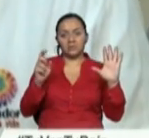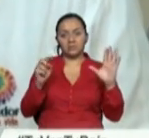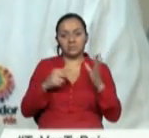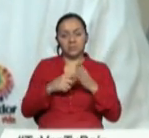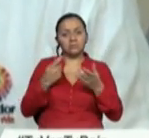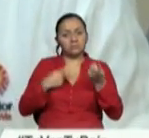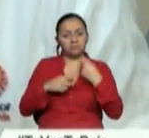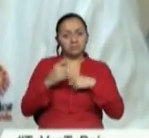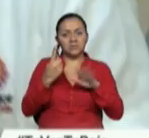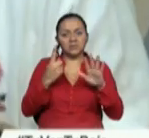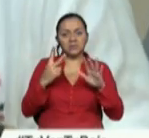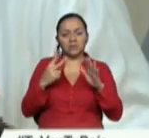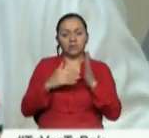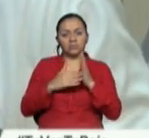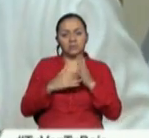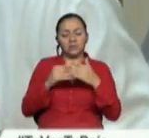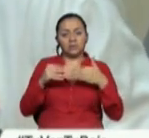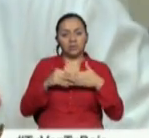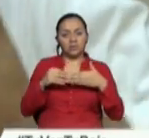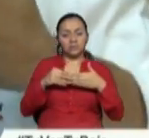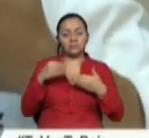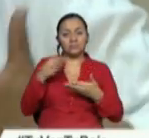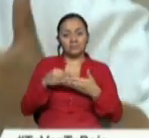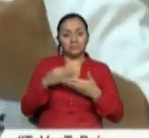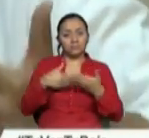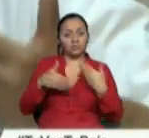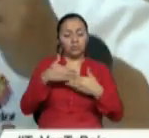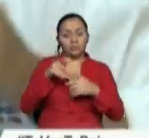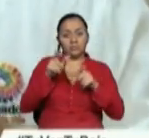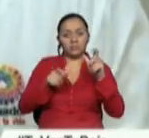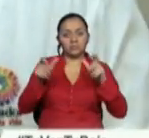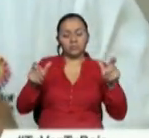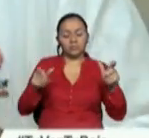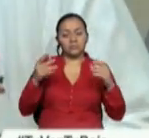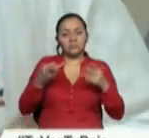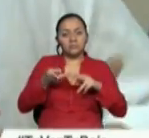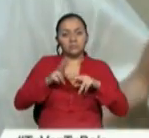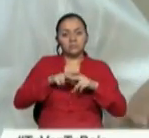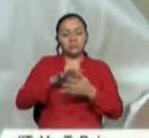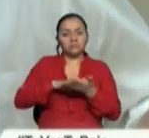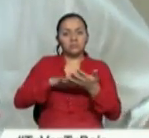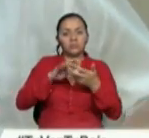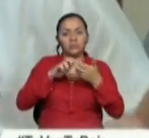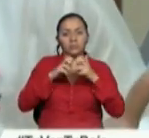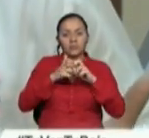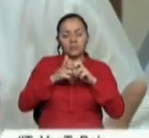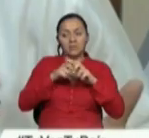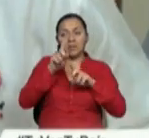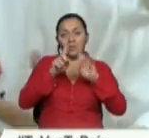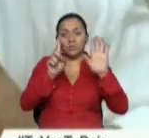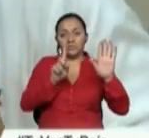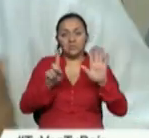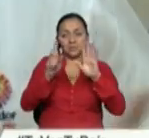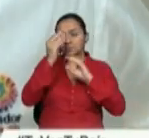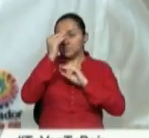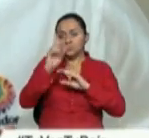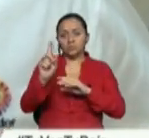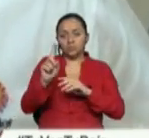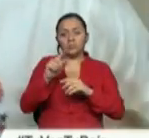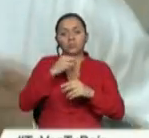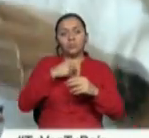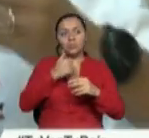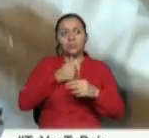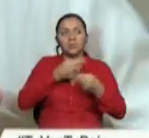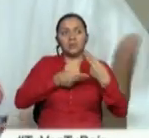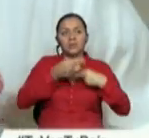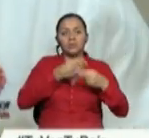62,000 y con eso ganan los compradores y se evitan las burbujas inmobiliarias eso es lo que no le cuentan los social cristianos porque se dedican algunos